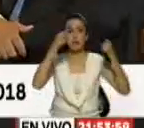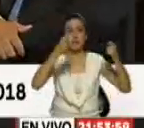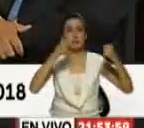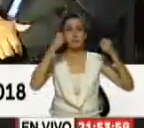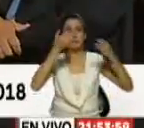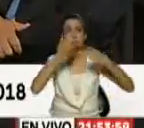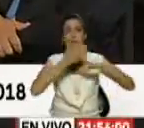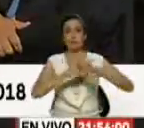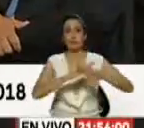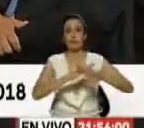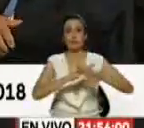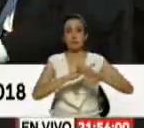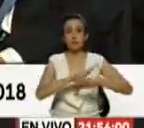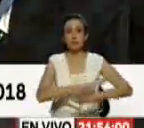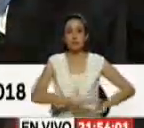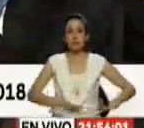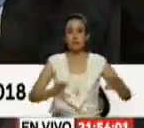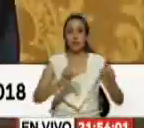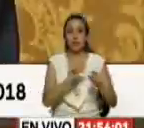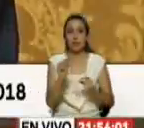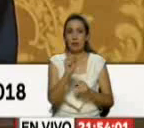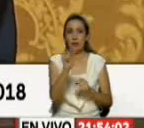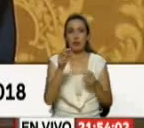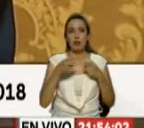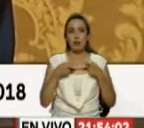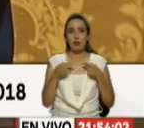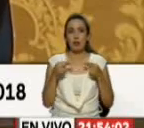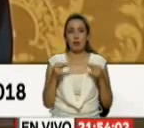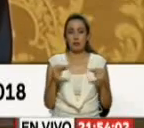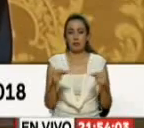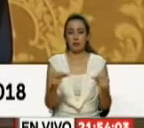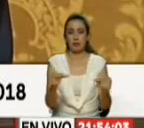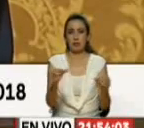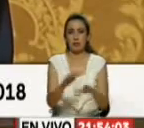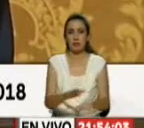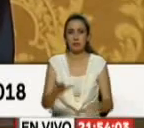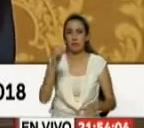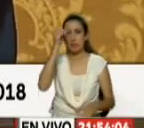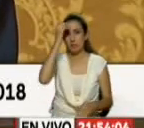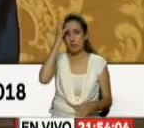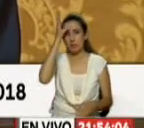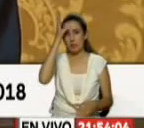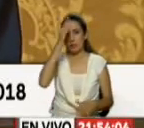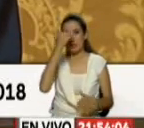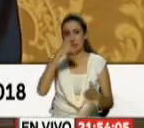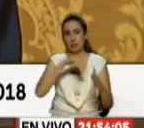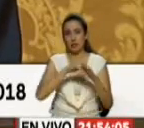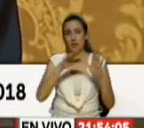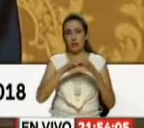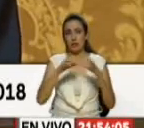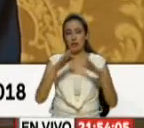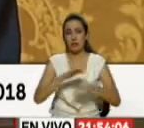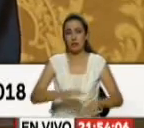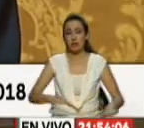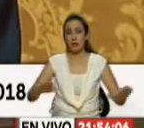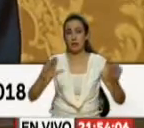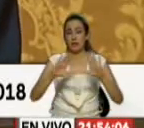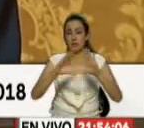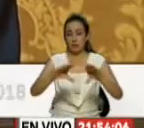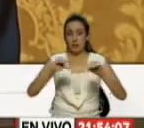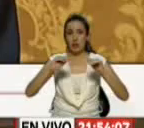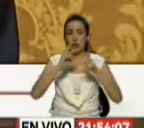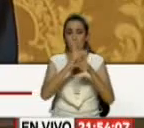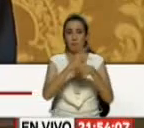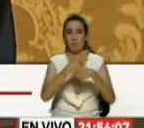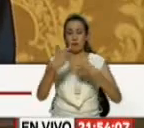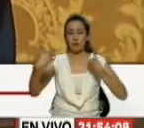la neurocisticercosis y bocio. Promocionar la inteligencia de la patria, apuntalar la producción